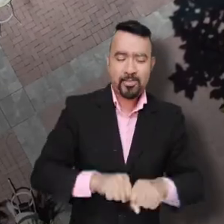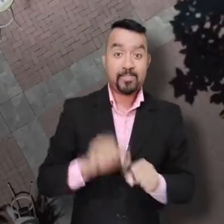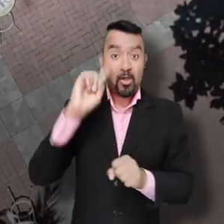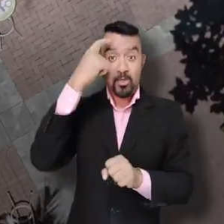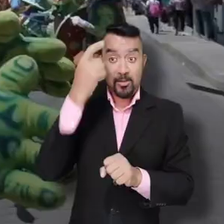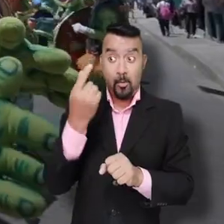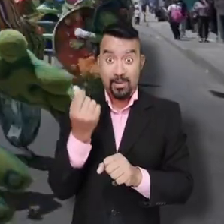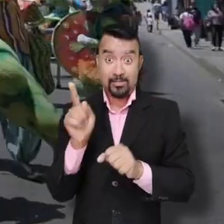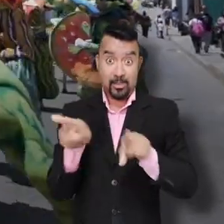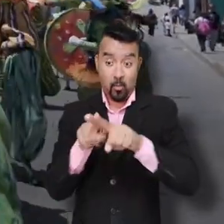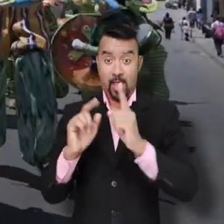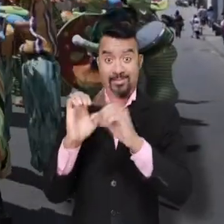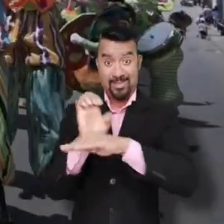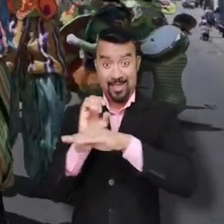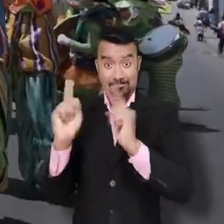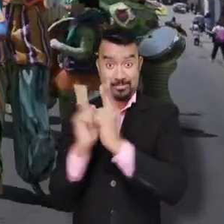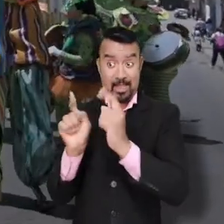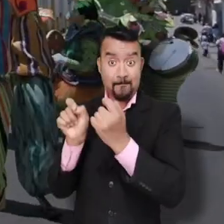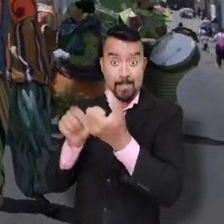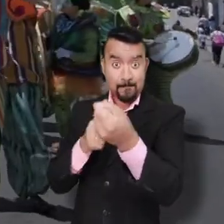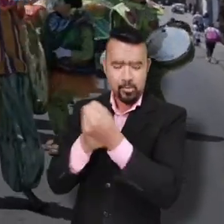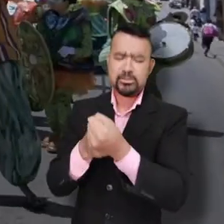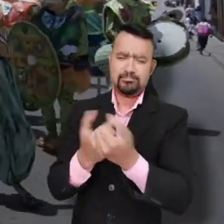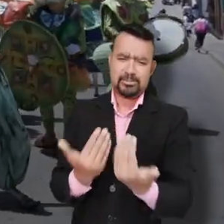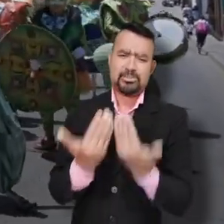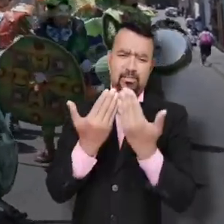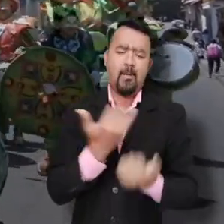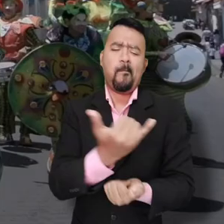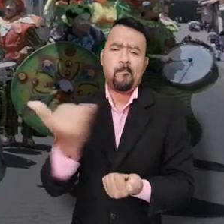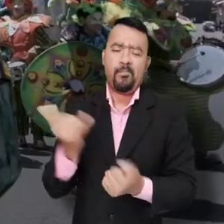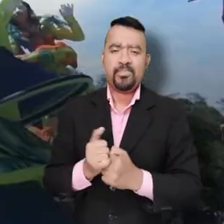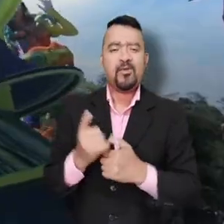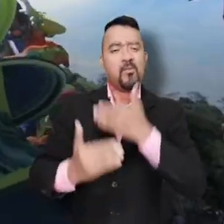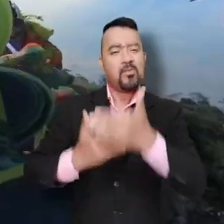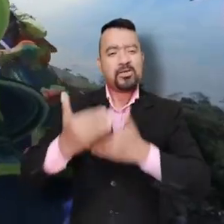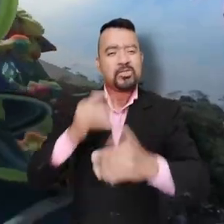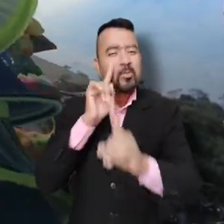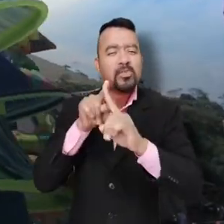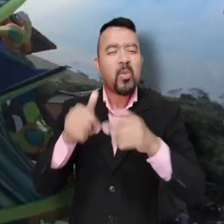y aprendizaje. Y hoy celebramos que la diversidad nos une y nos motiva al cambio.